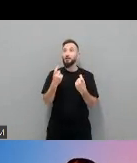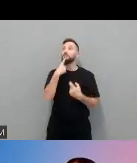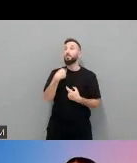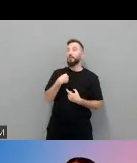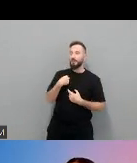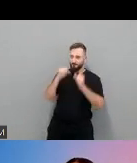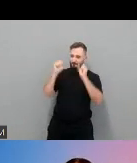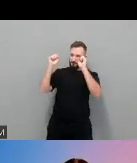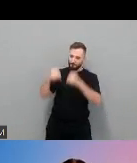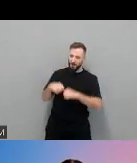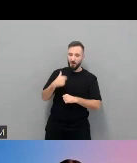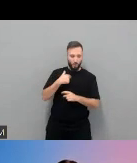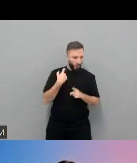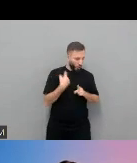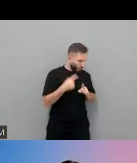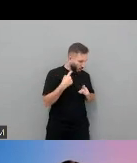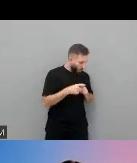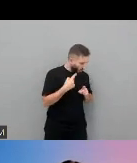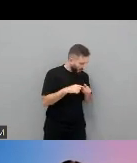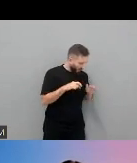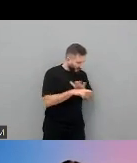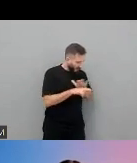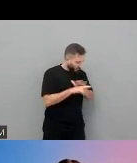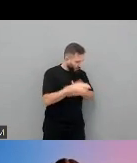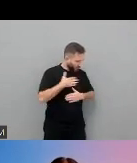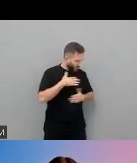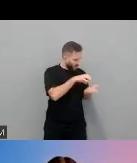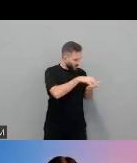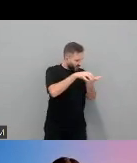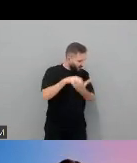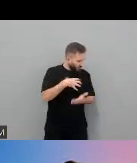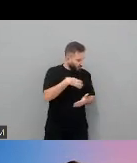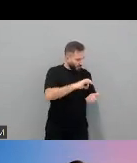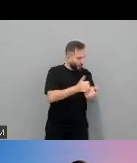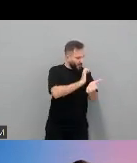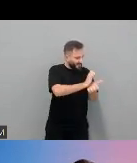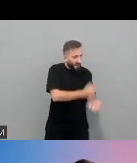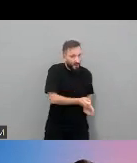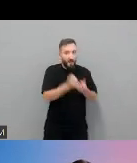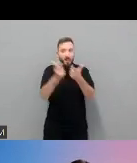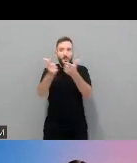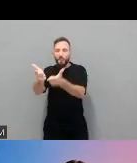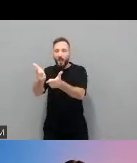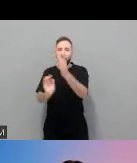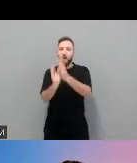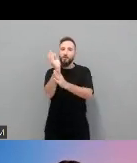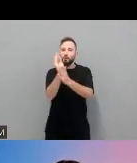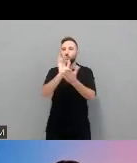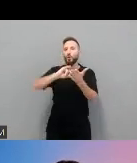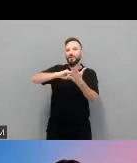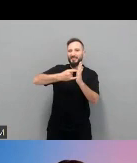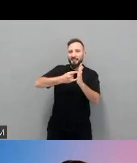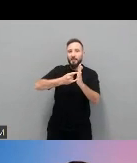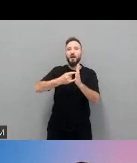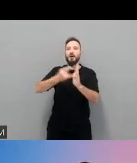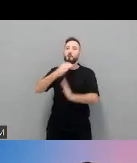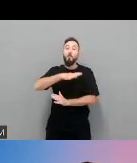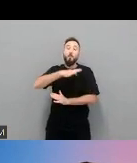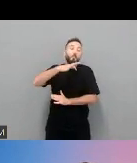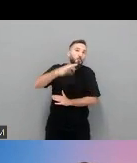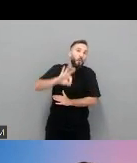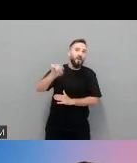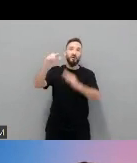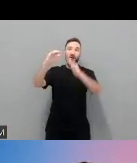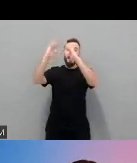oye, pues con todo lo que tenemos nosotros en nuestros centros podemos prestarte este sistema que tenemos que posiblemente en tu